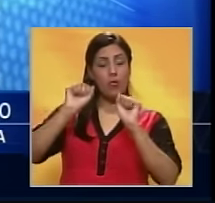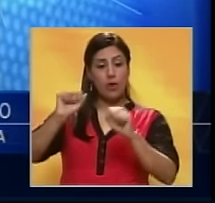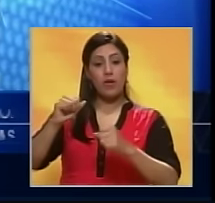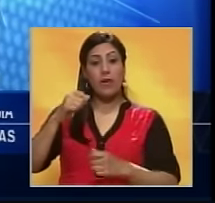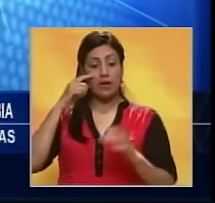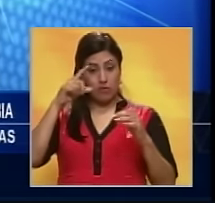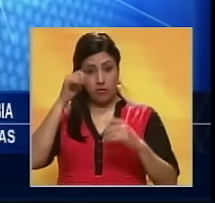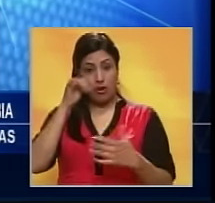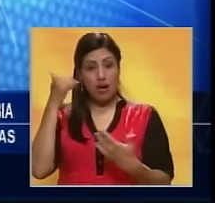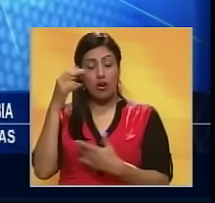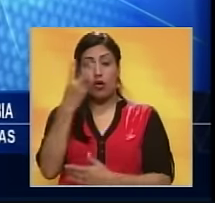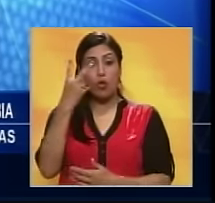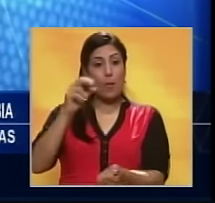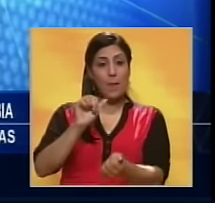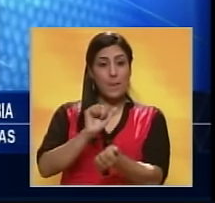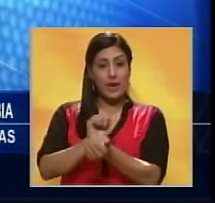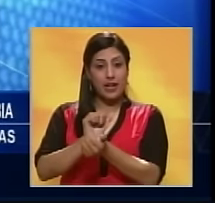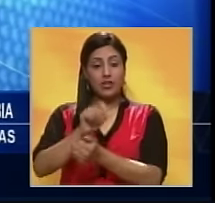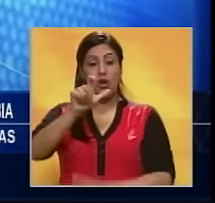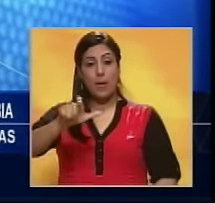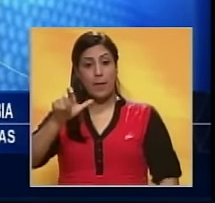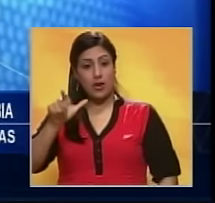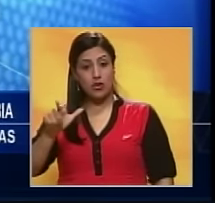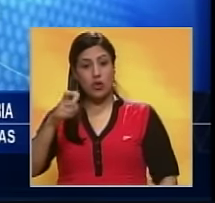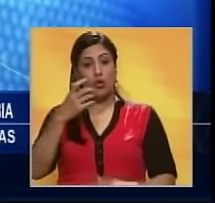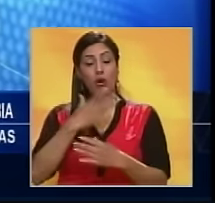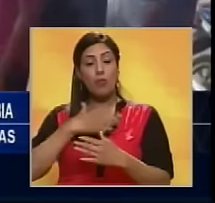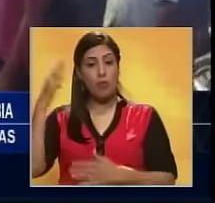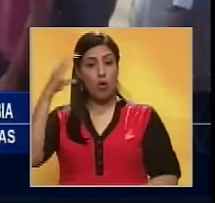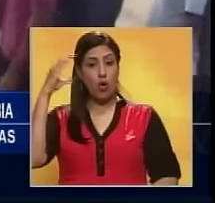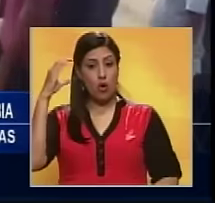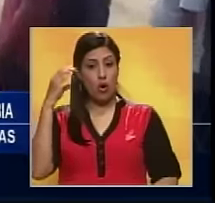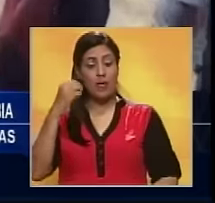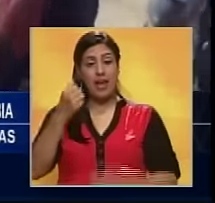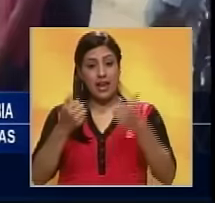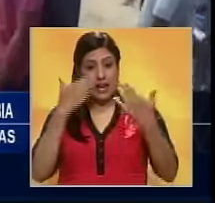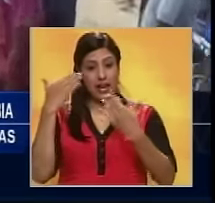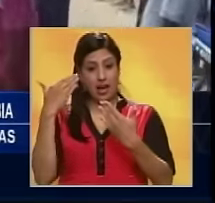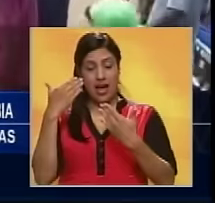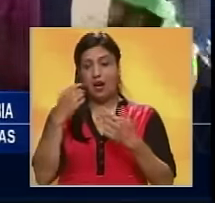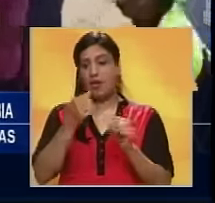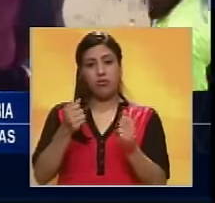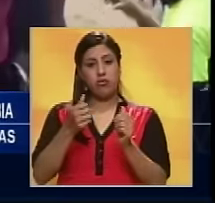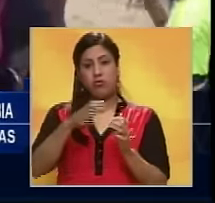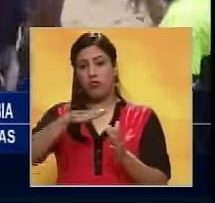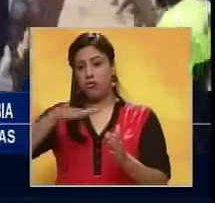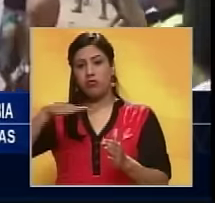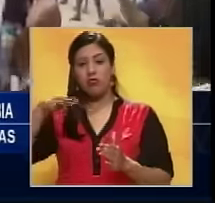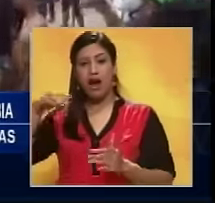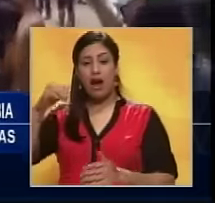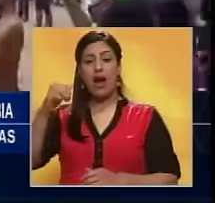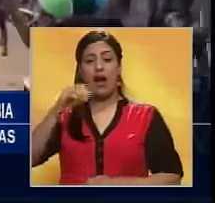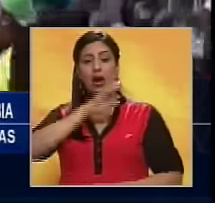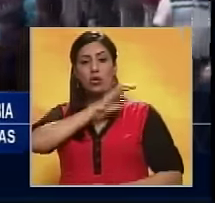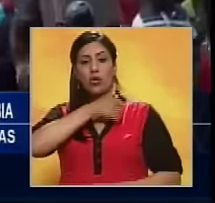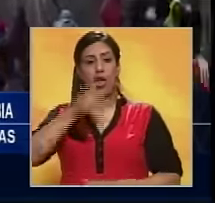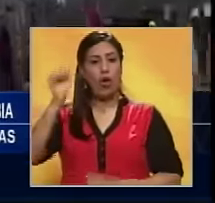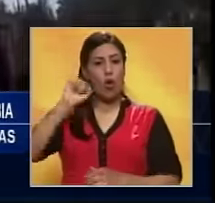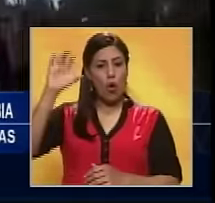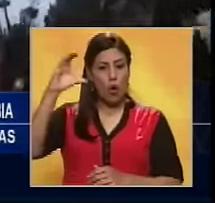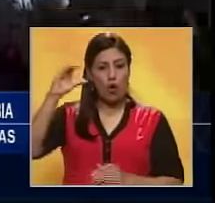las imágenes, ambos fueron aprehendidos por funcionarios de Migración Colombia y su vehículo fue retirado por las autoridades